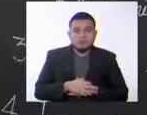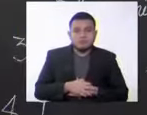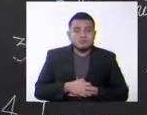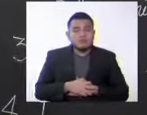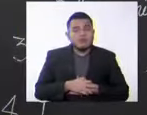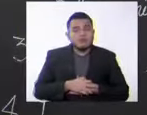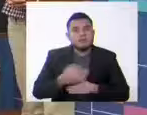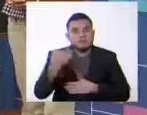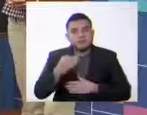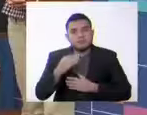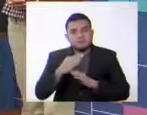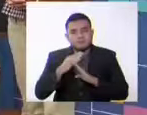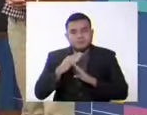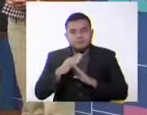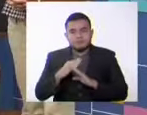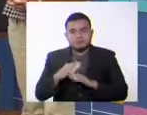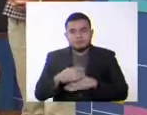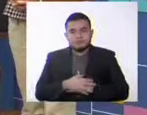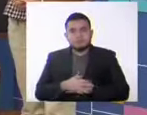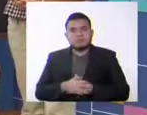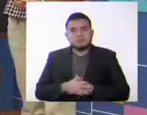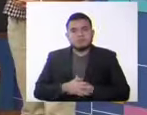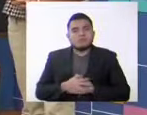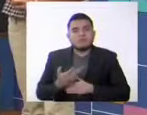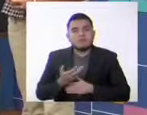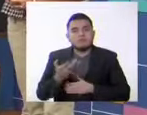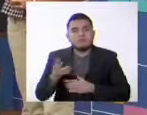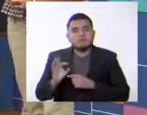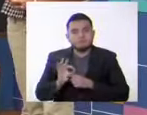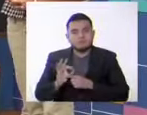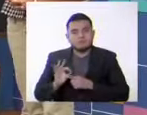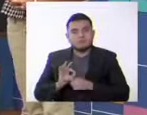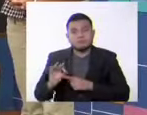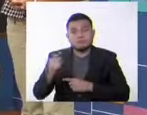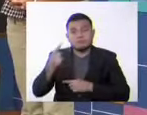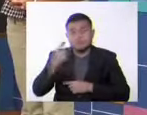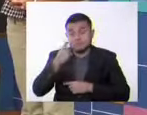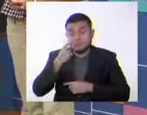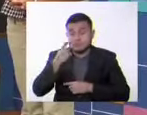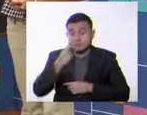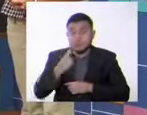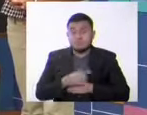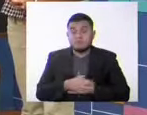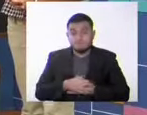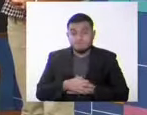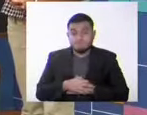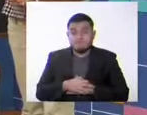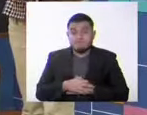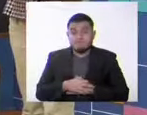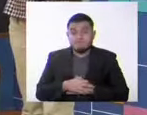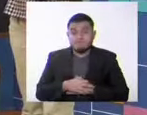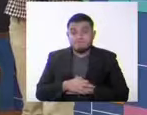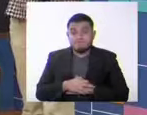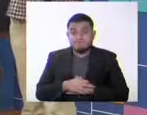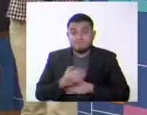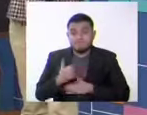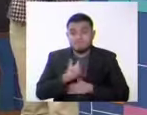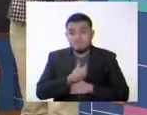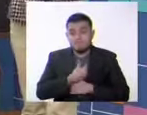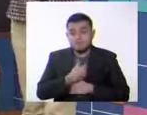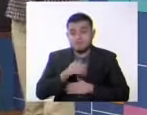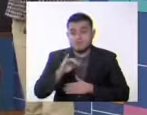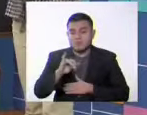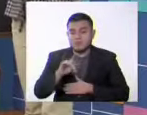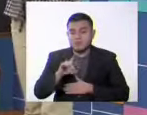de protegerlos, sobre todo en función de la conservación y producción de nuestra identidad nacional, ¿no?